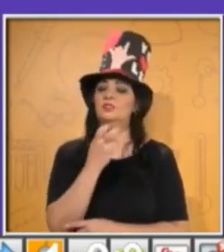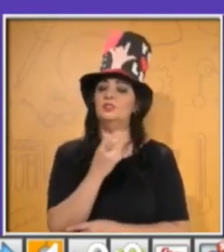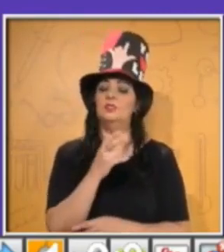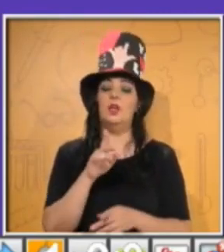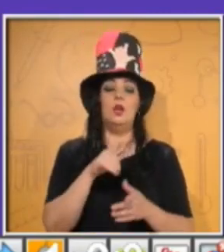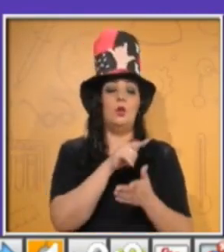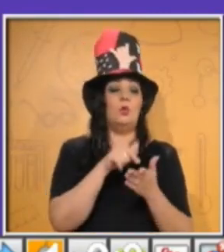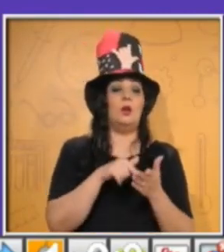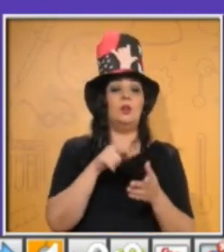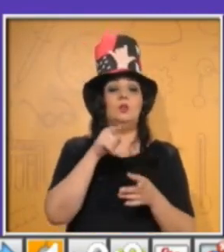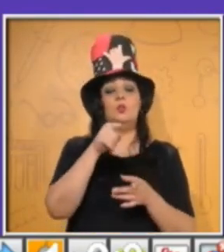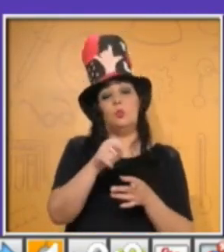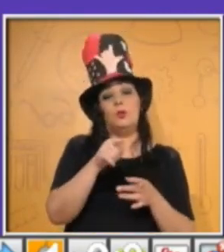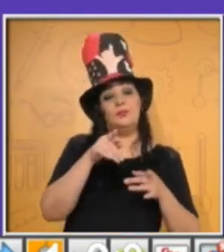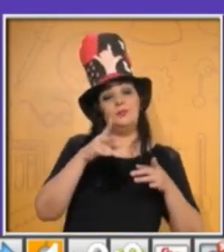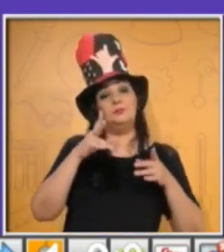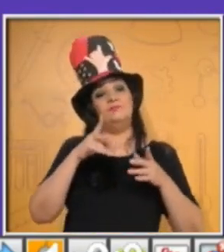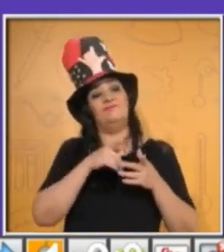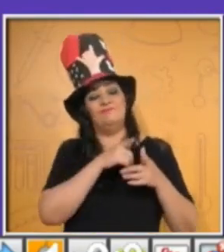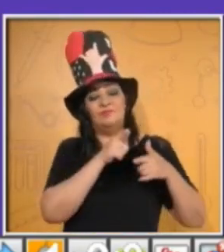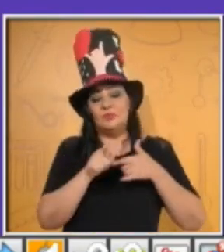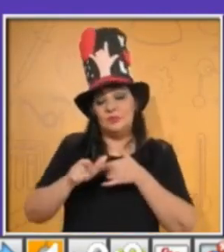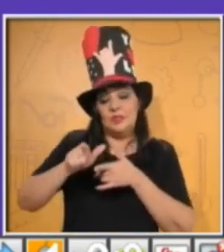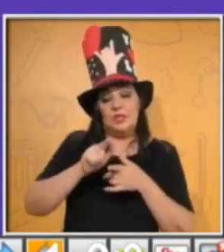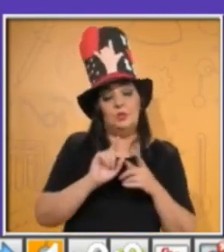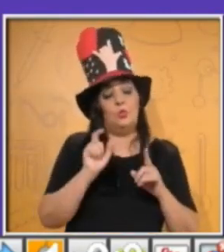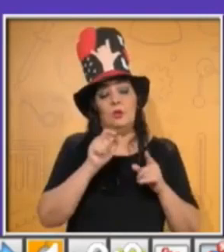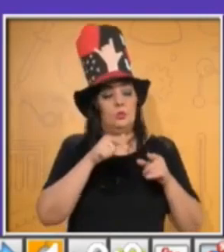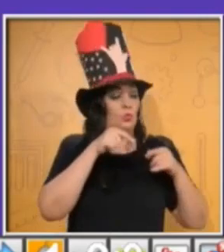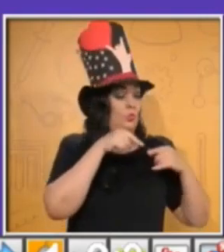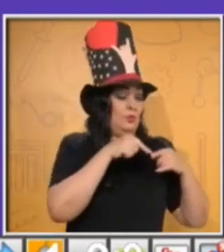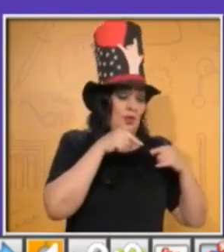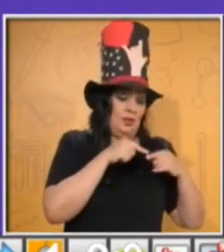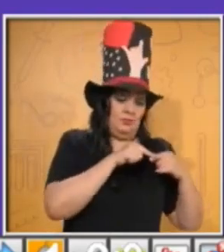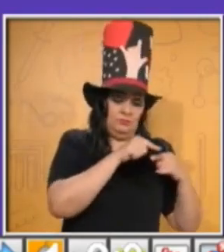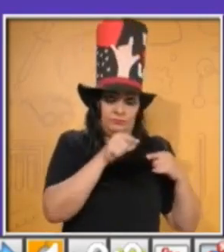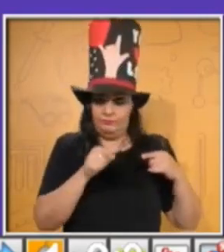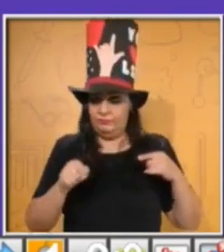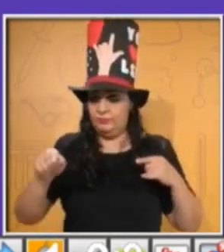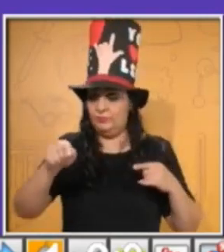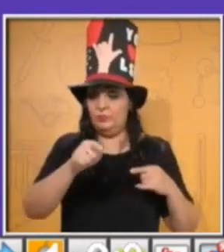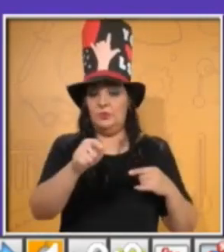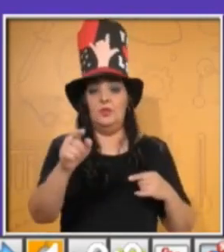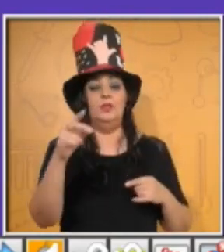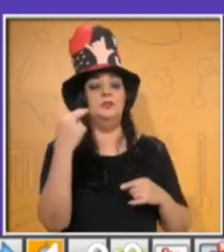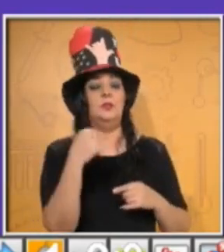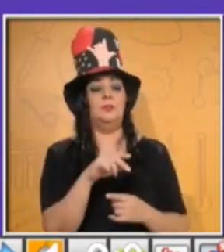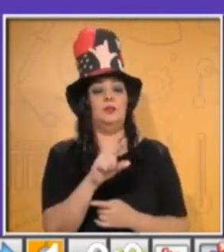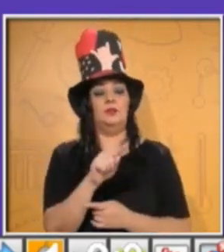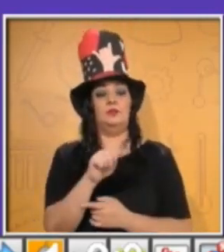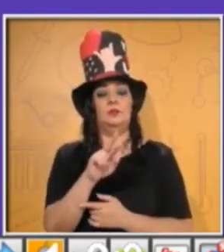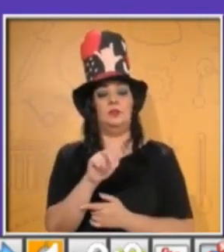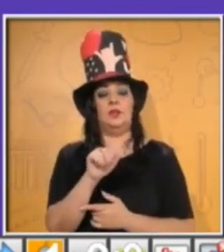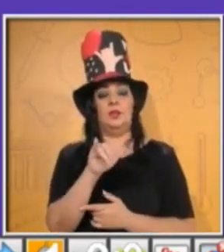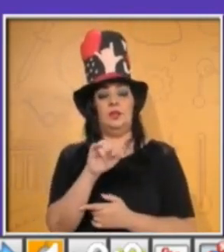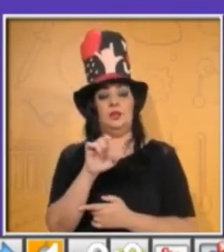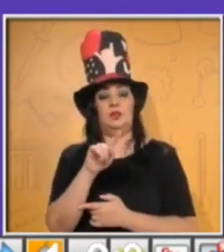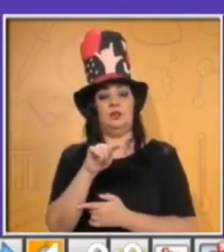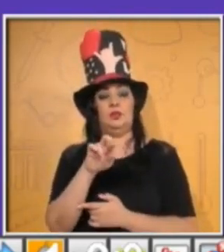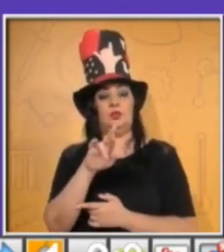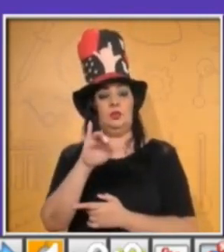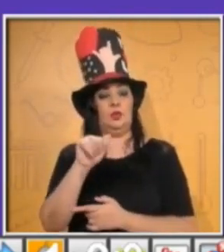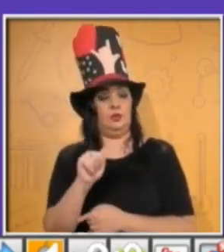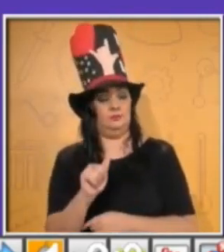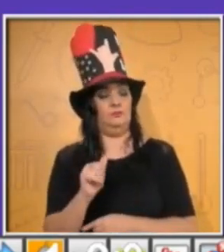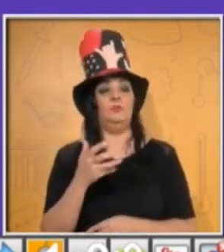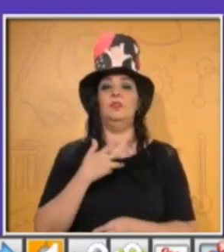al desplazarse de un punto a otro. Ok, muy bien. Entonces ya tenemos mapa,